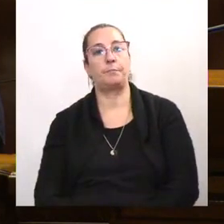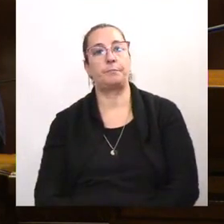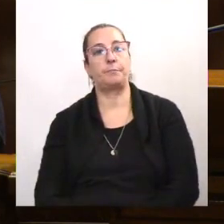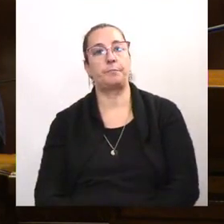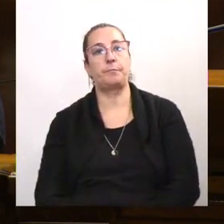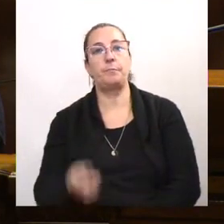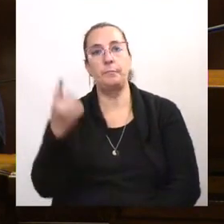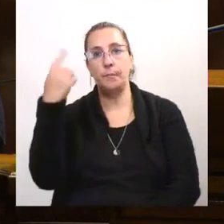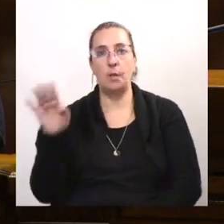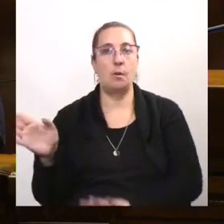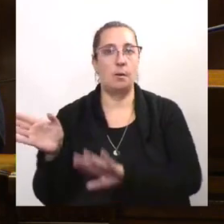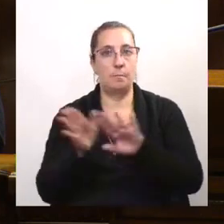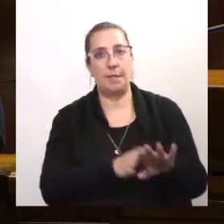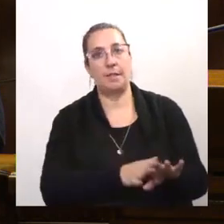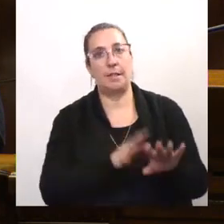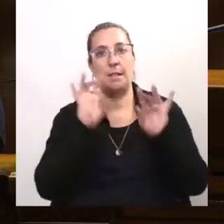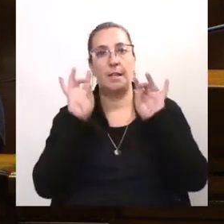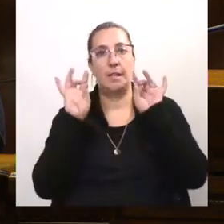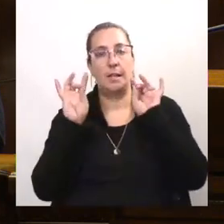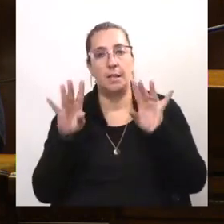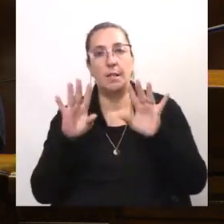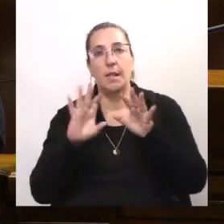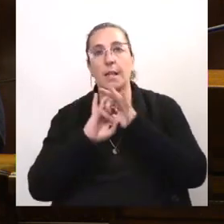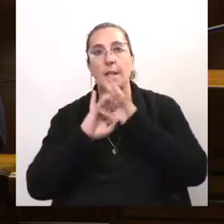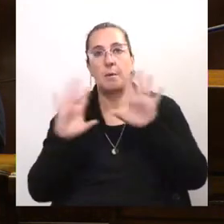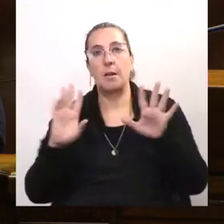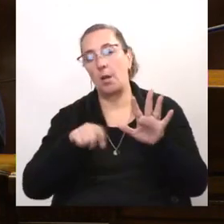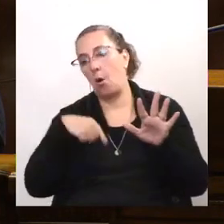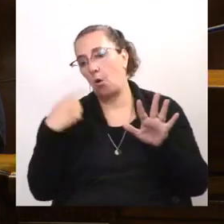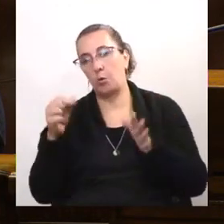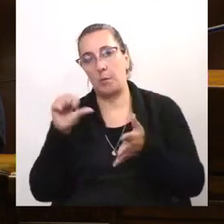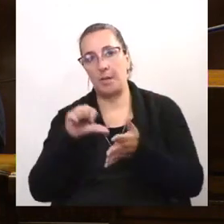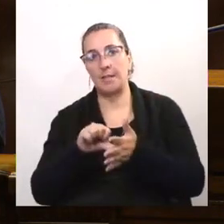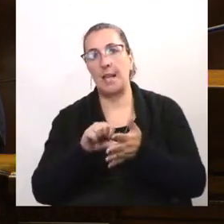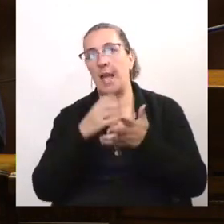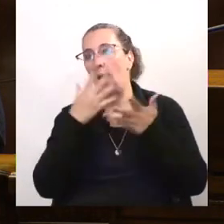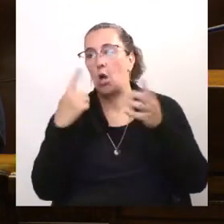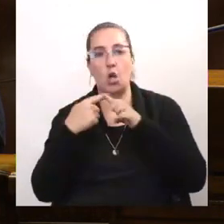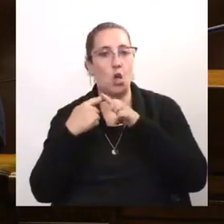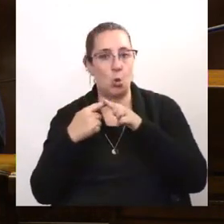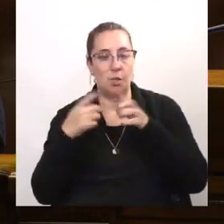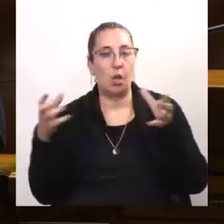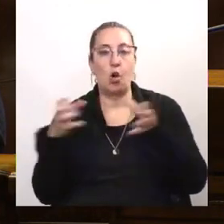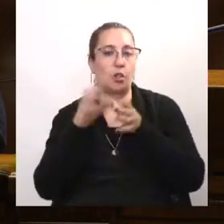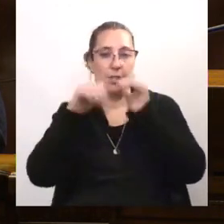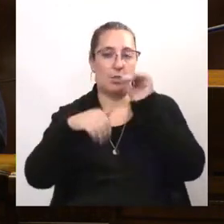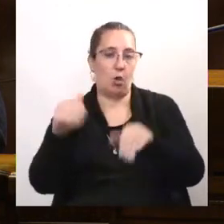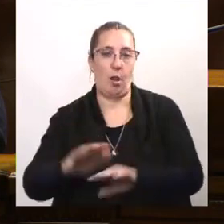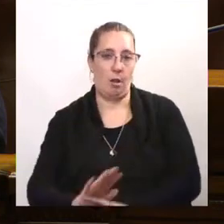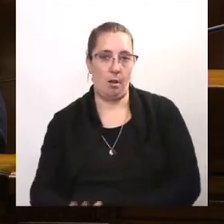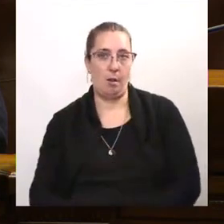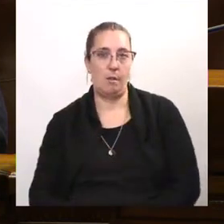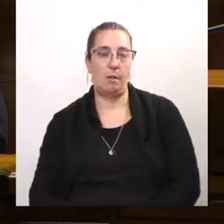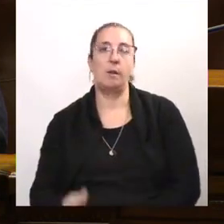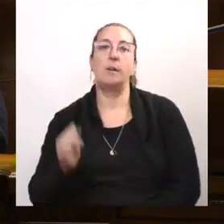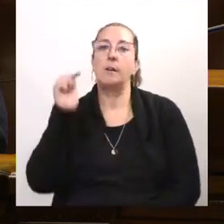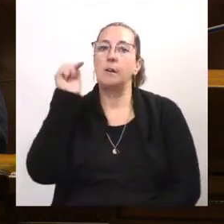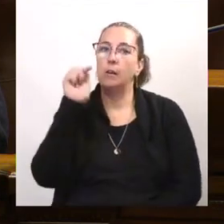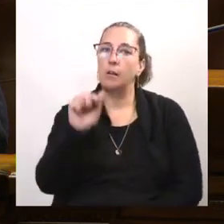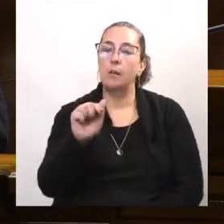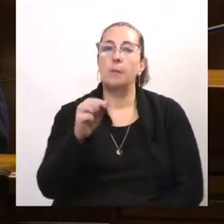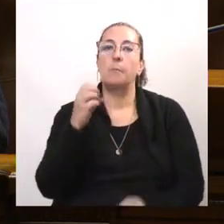Pero independientemente de la naturaleza de la democracia en nuestro país, hay algo que no se discute, que es la Corte Electoral. Y eso es